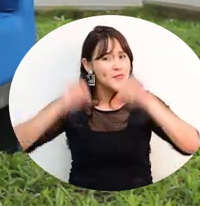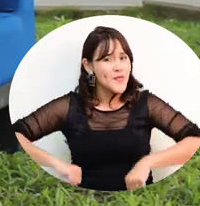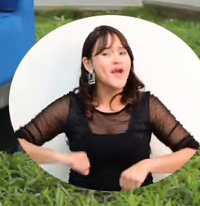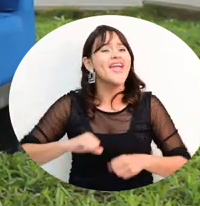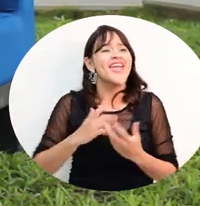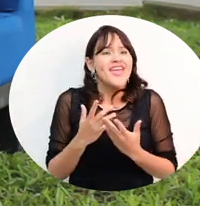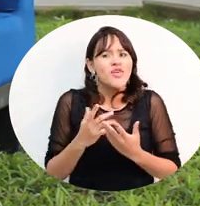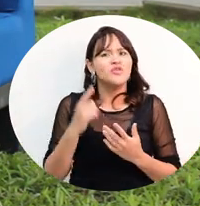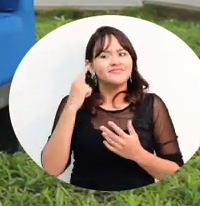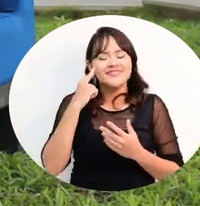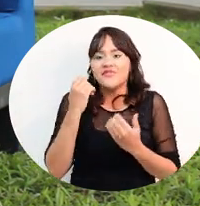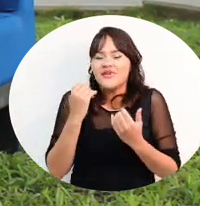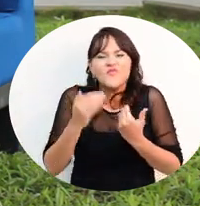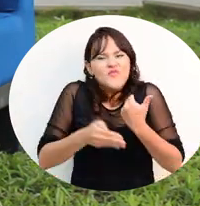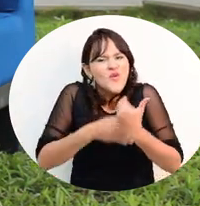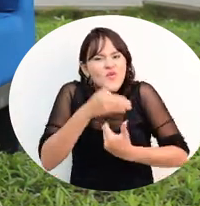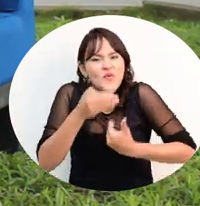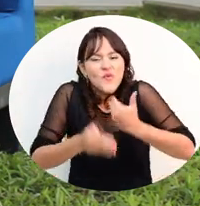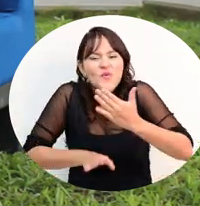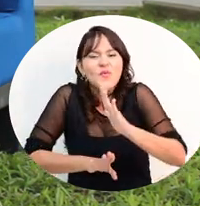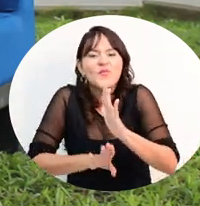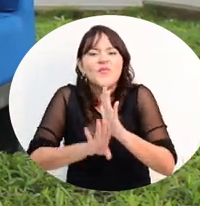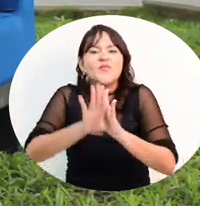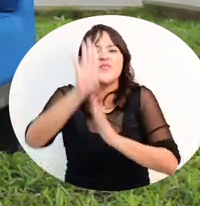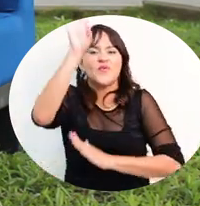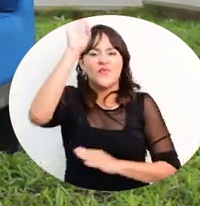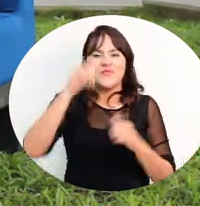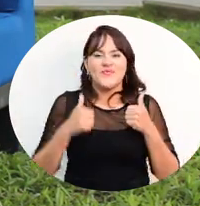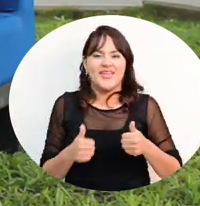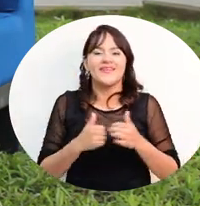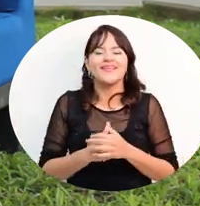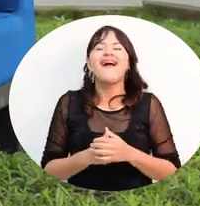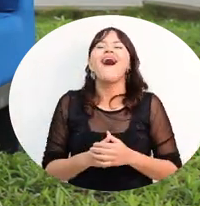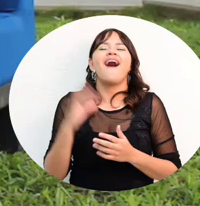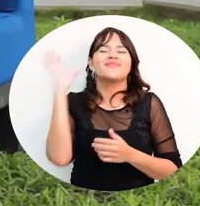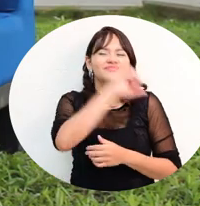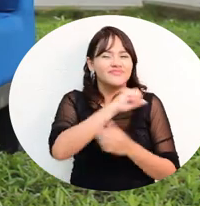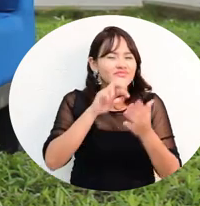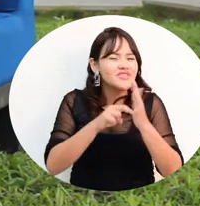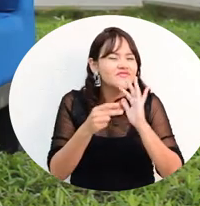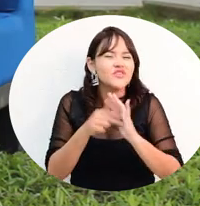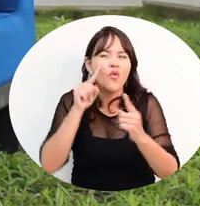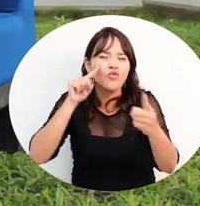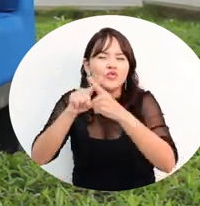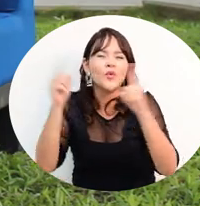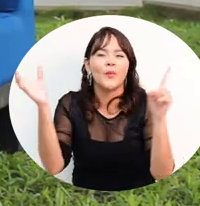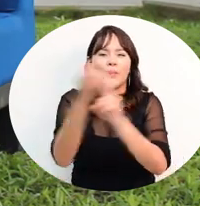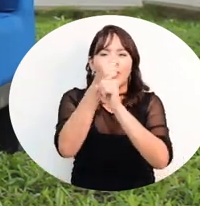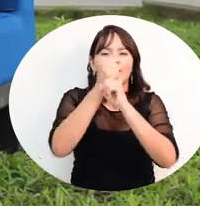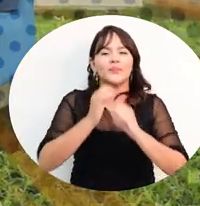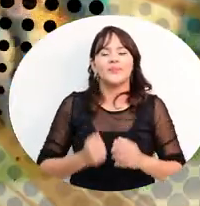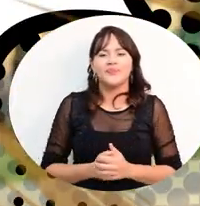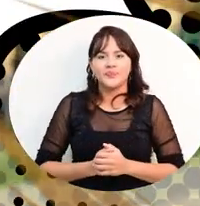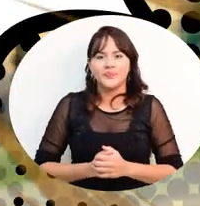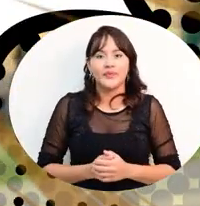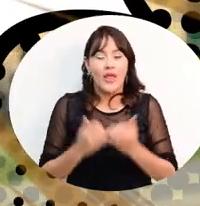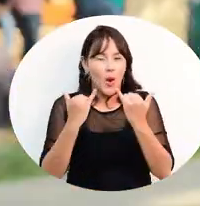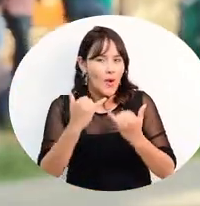apenas empieza para seguir creciendo tanto personalmente como de manera profesional. Una persona de objetivos. Esa es la